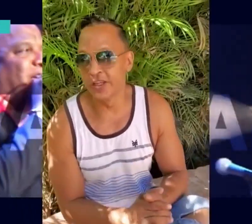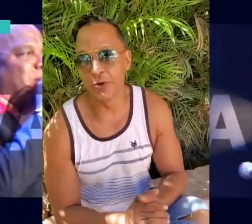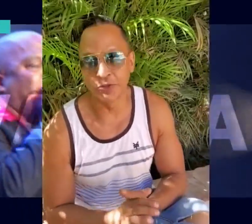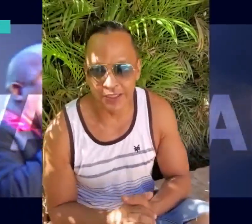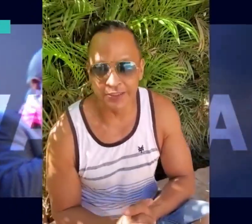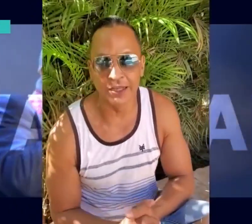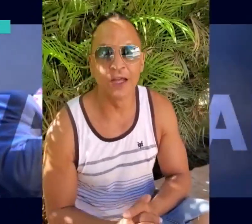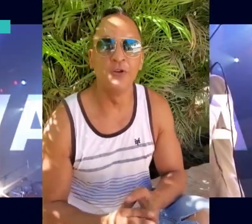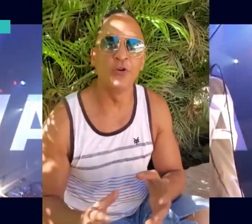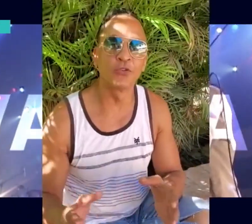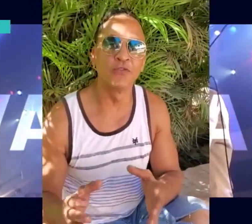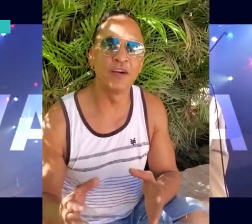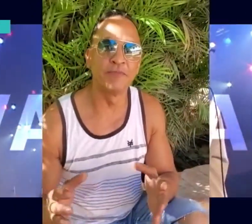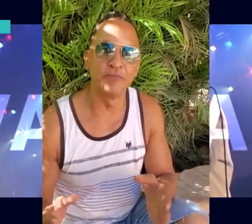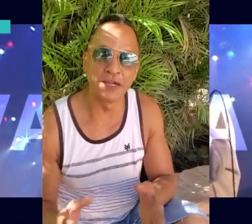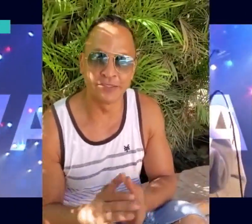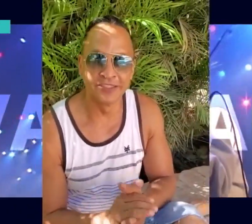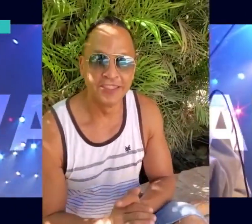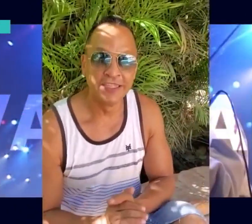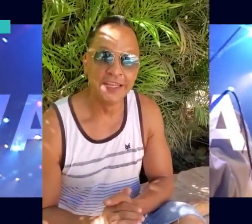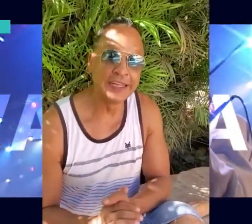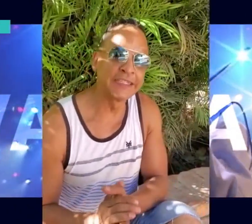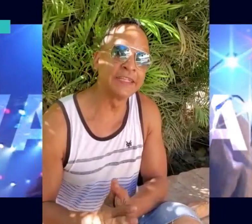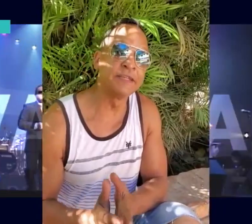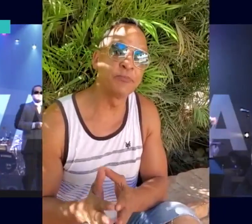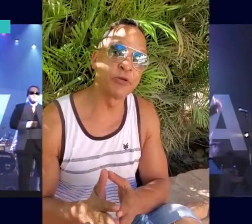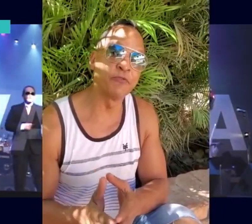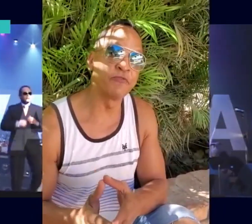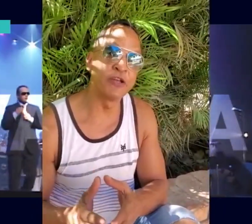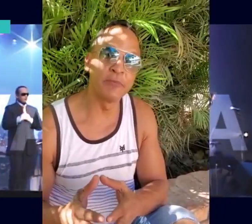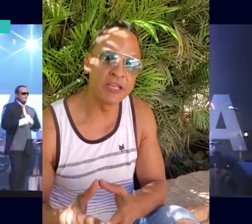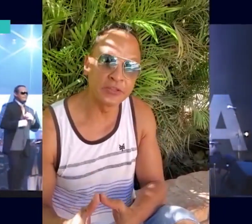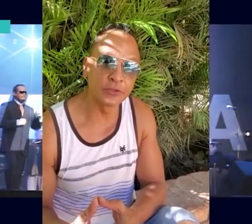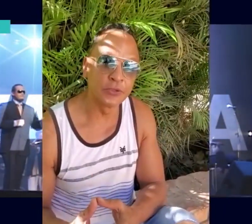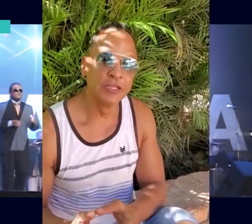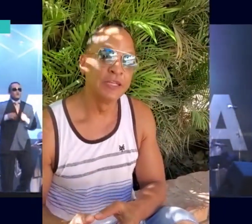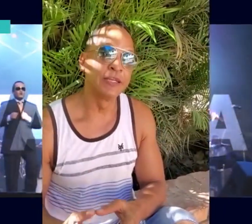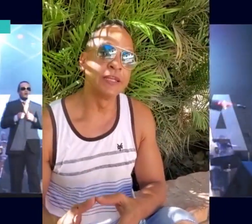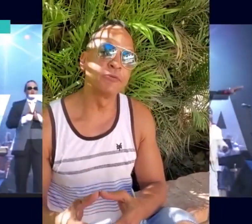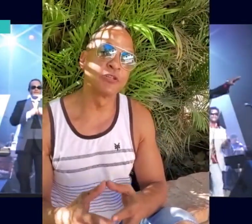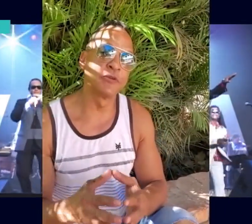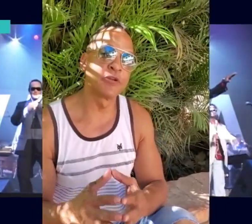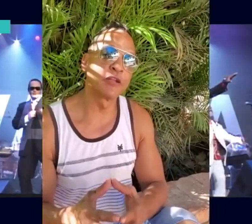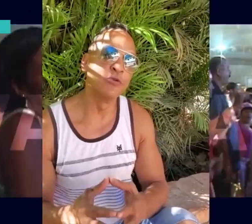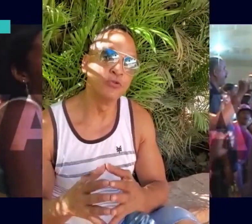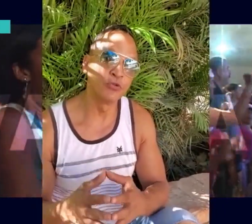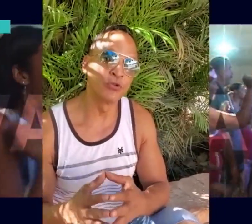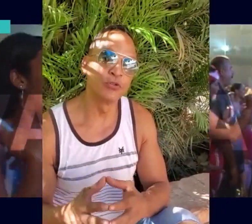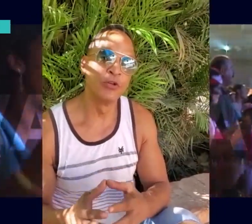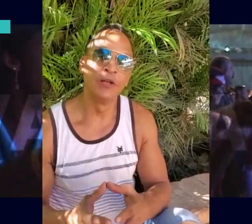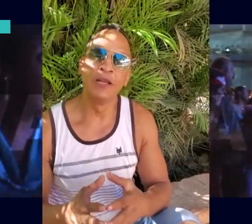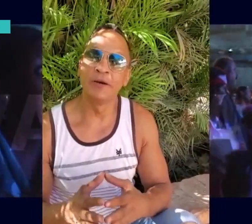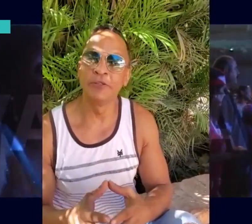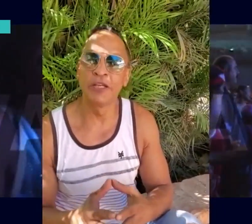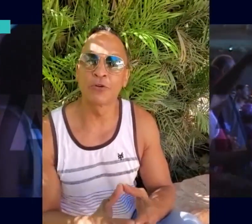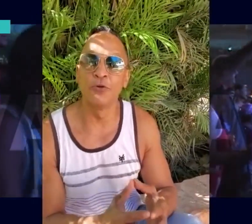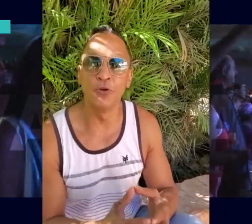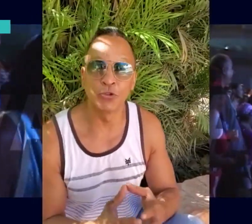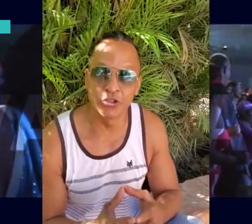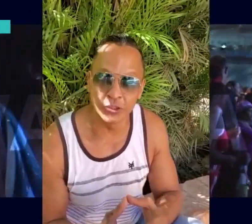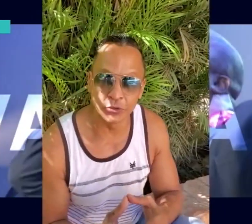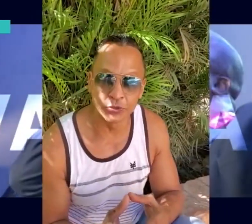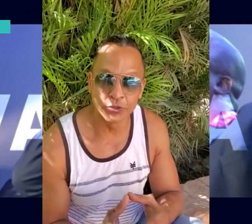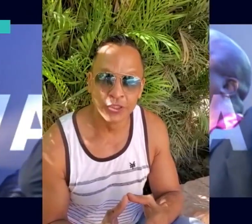Formel, director de la orquesta Los Bam Bam. En este tiempo de confinamiento queremos celebrar juntos la